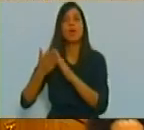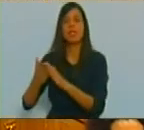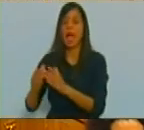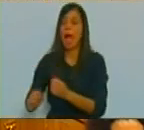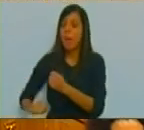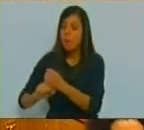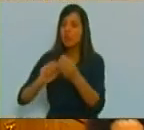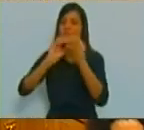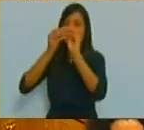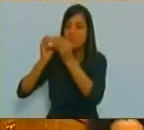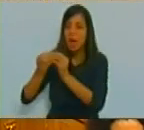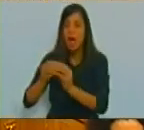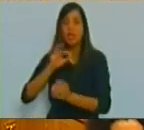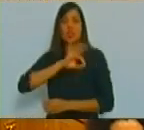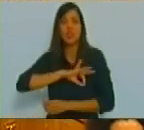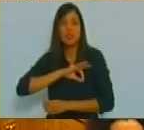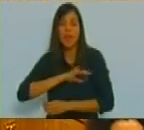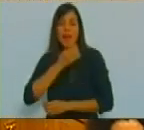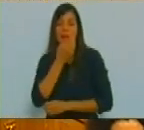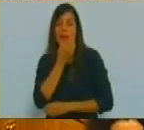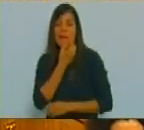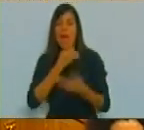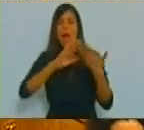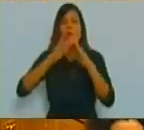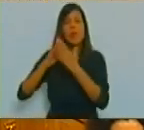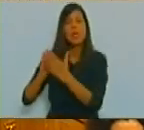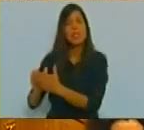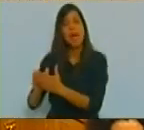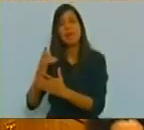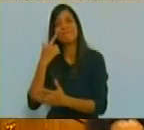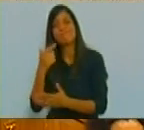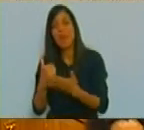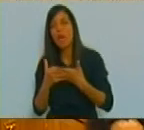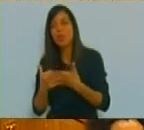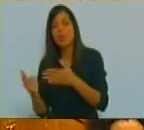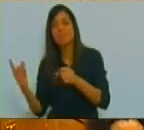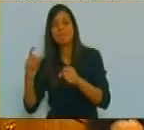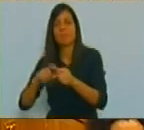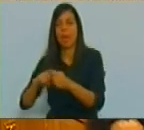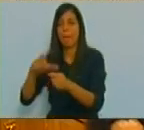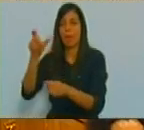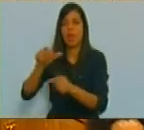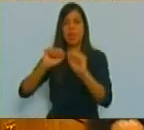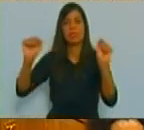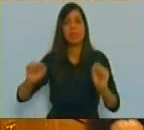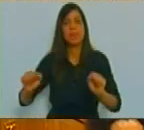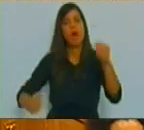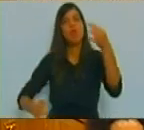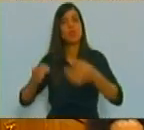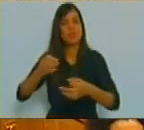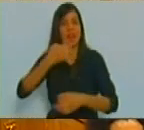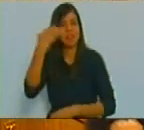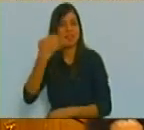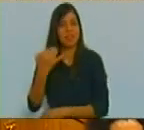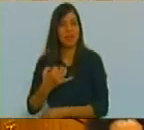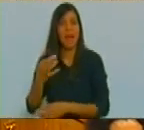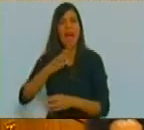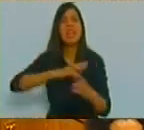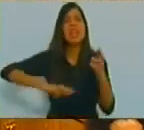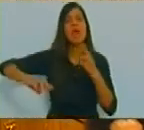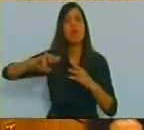que nos permita ver de manera distinta a un sistema eso es lo verdaderamente revolucionario